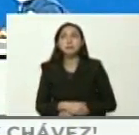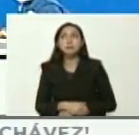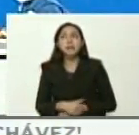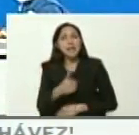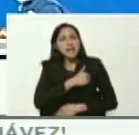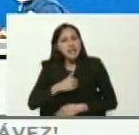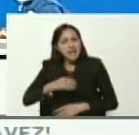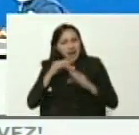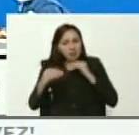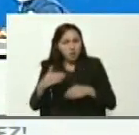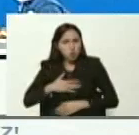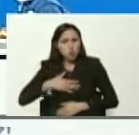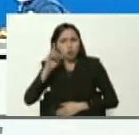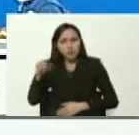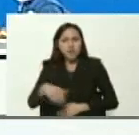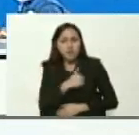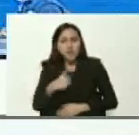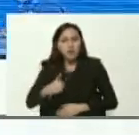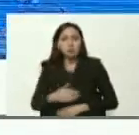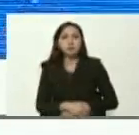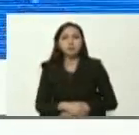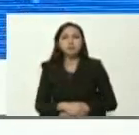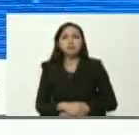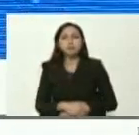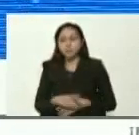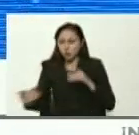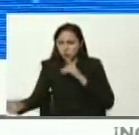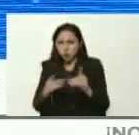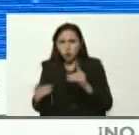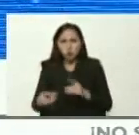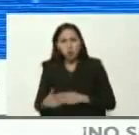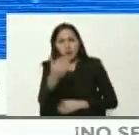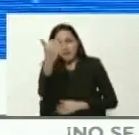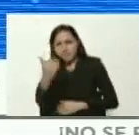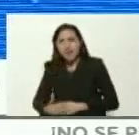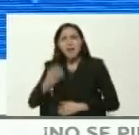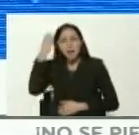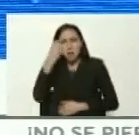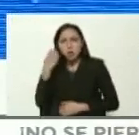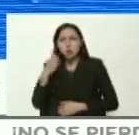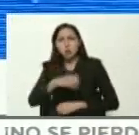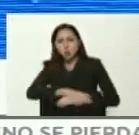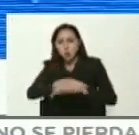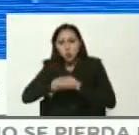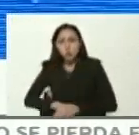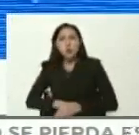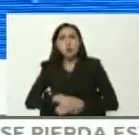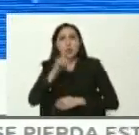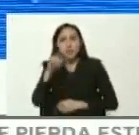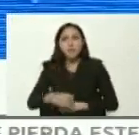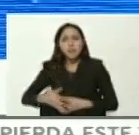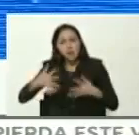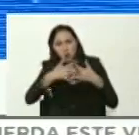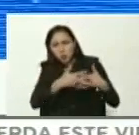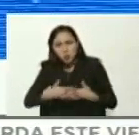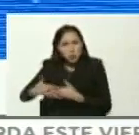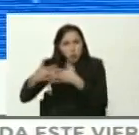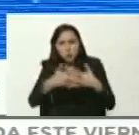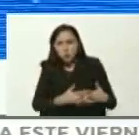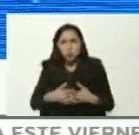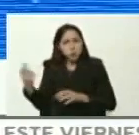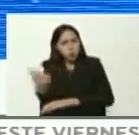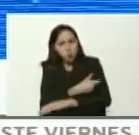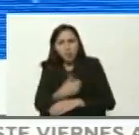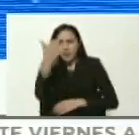¿Quieren hablar? Yo quiero hablar. Que venga la Unión Europea, que venga el gobierno de Estados Unidos, que venga el